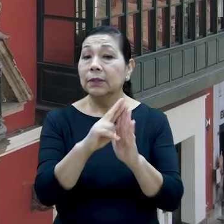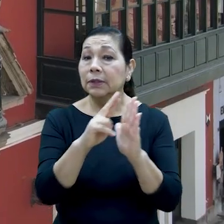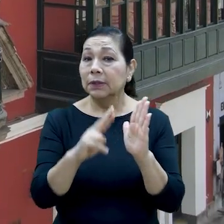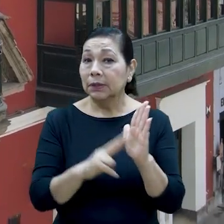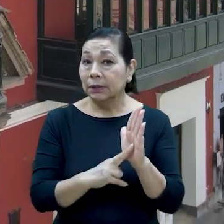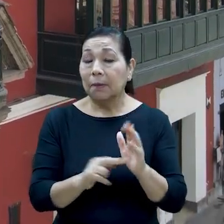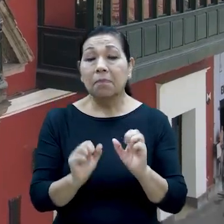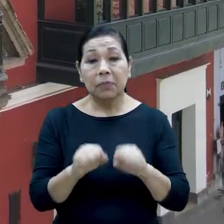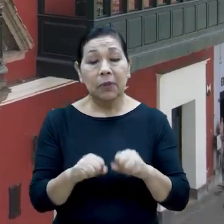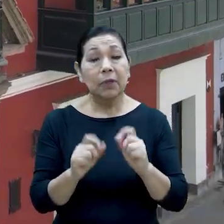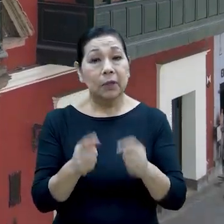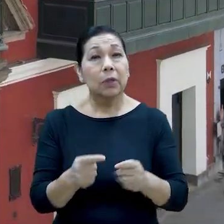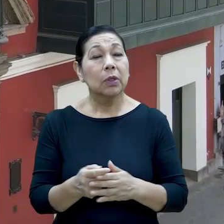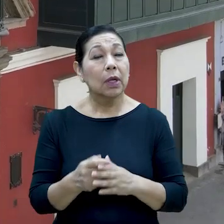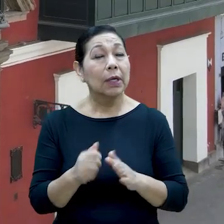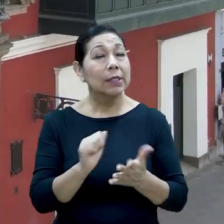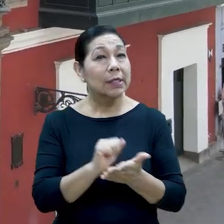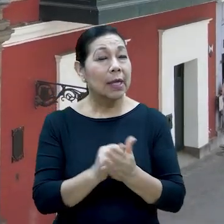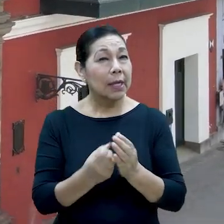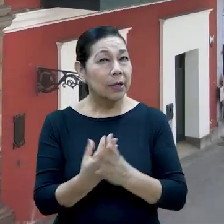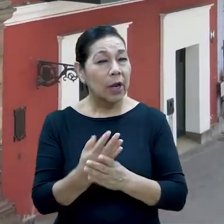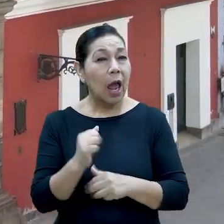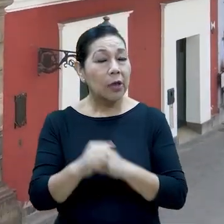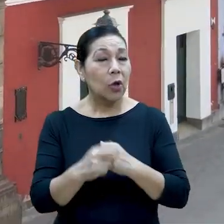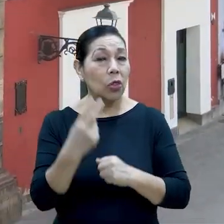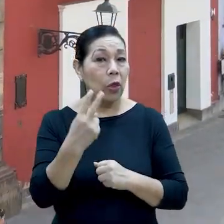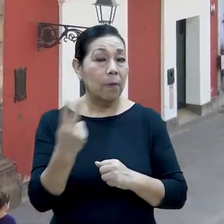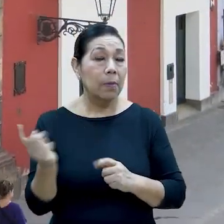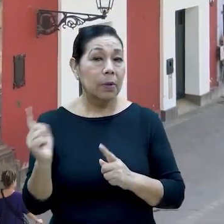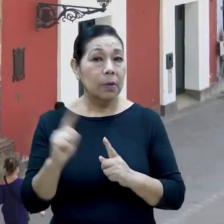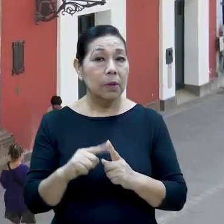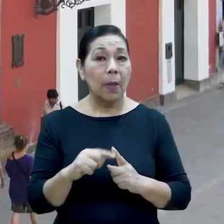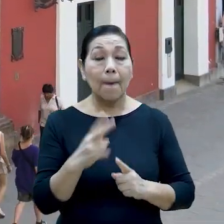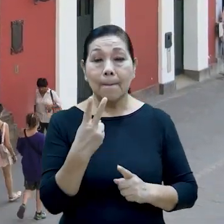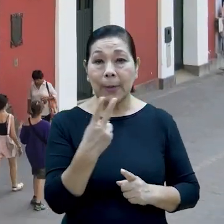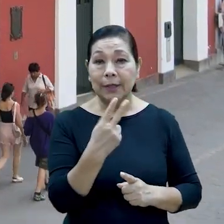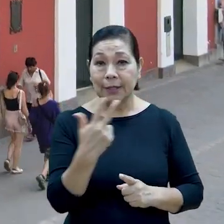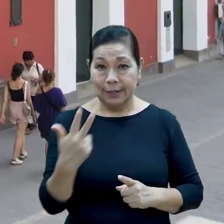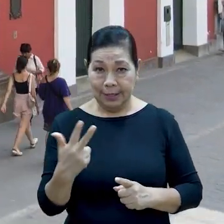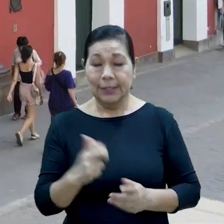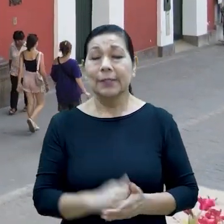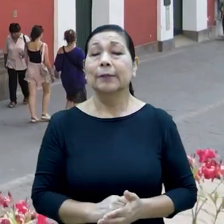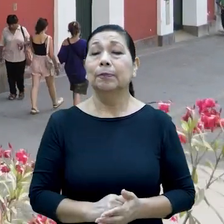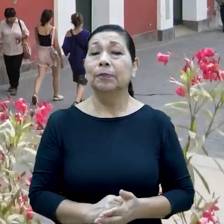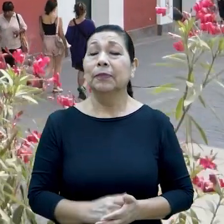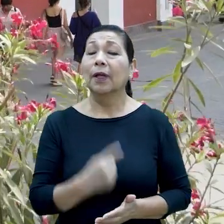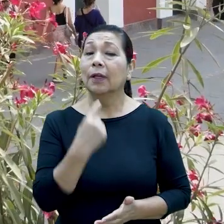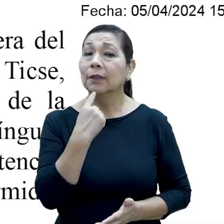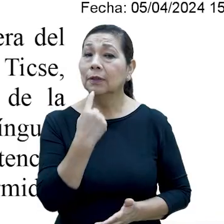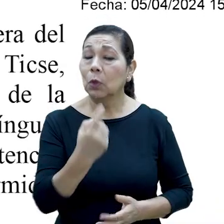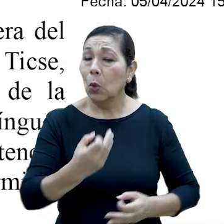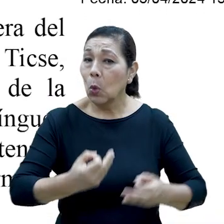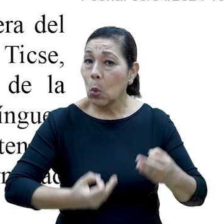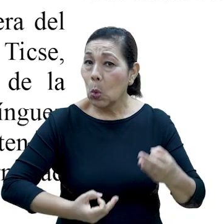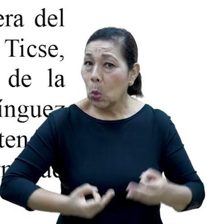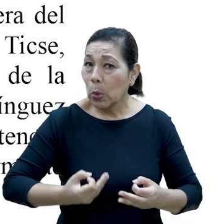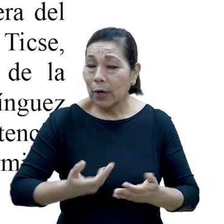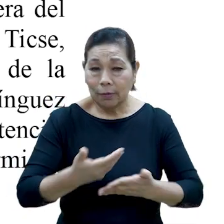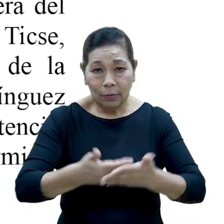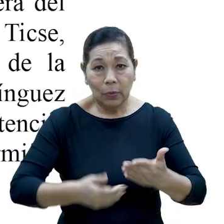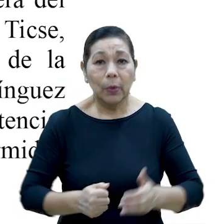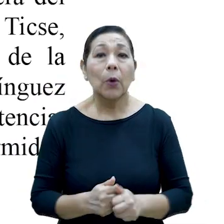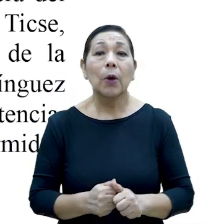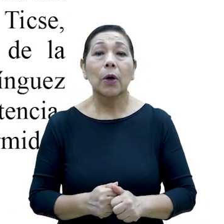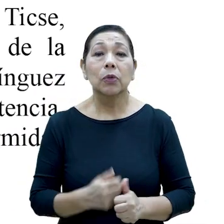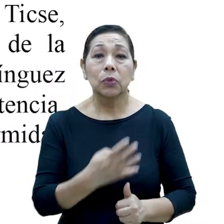Los requerimientos de la Sala se realizaron desde septiembre del 2022 a febrero del 2023. Así lo estableció la sentencia recaída en